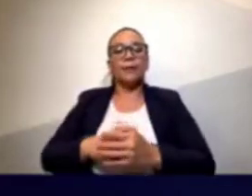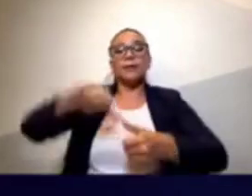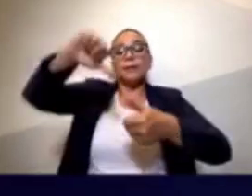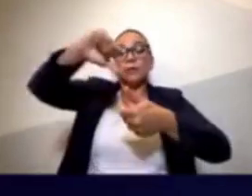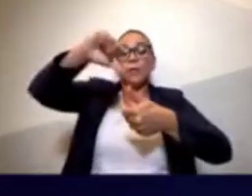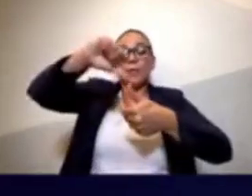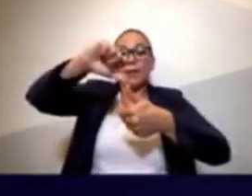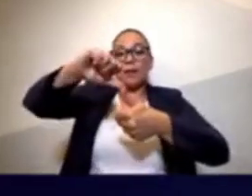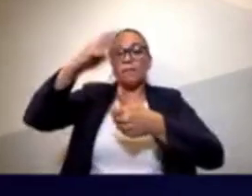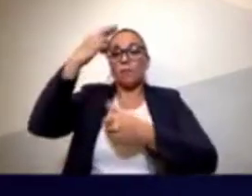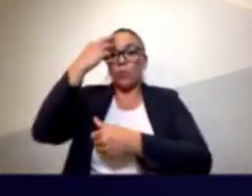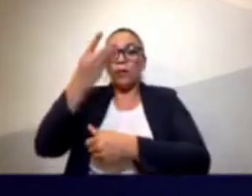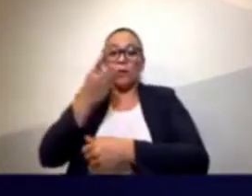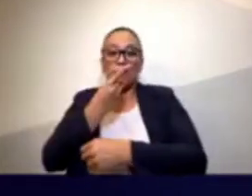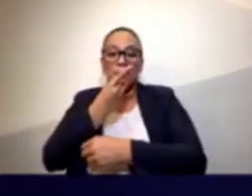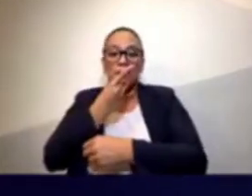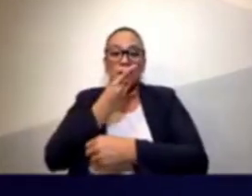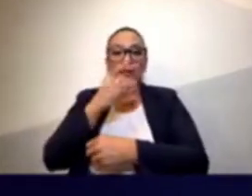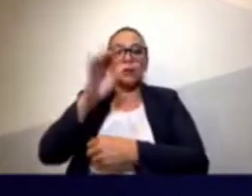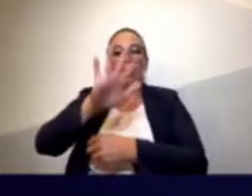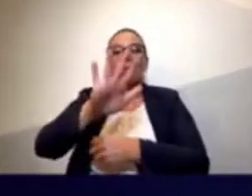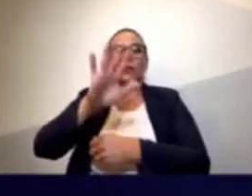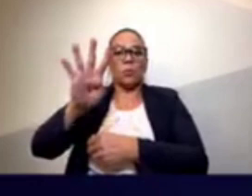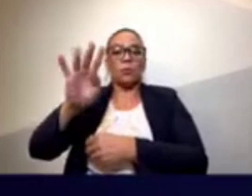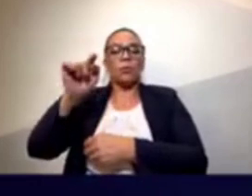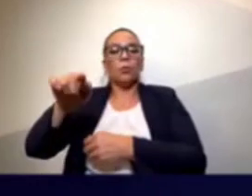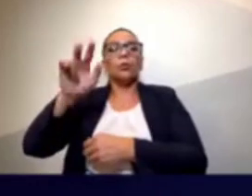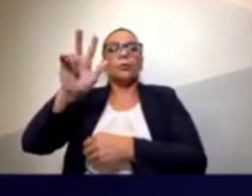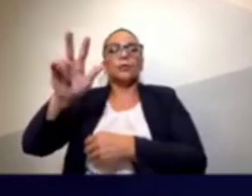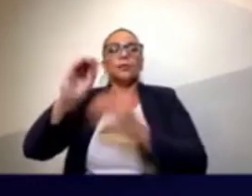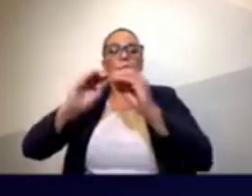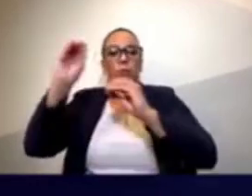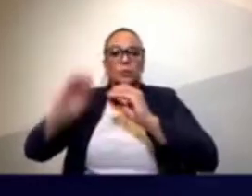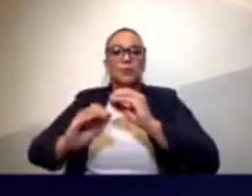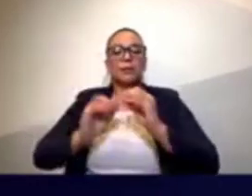Centroamérica y República Dominicana un 54.3%.